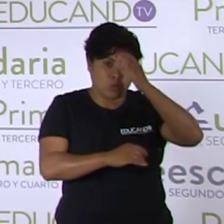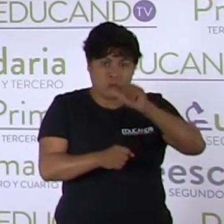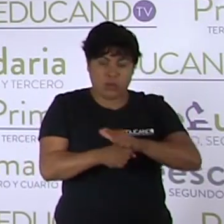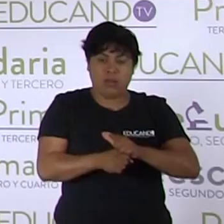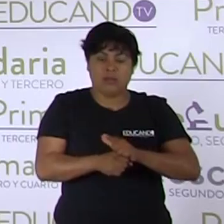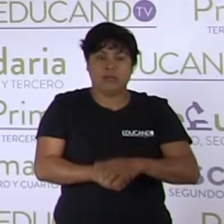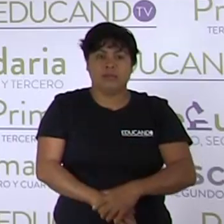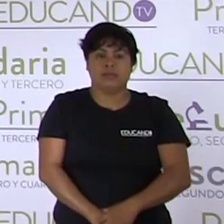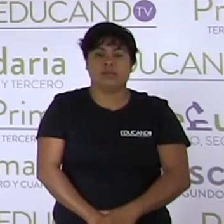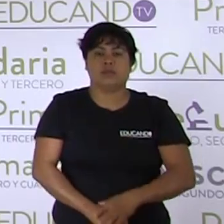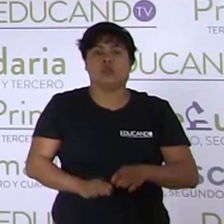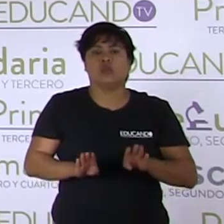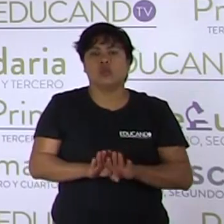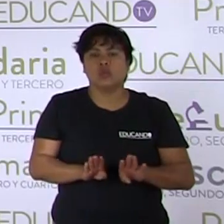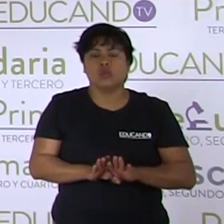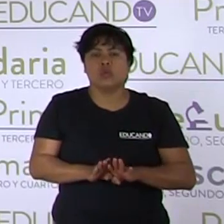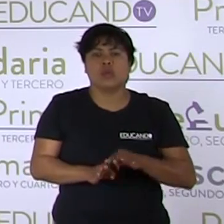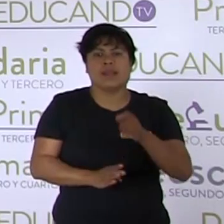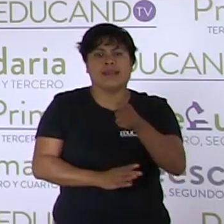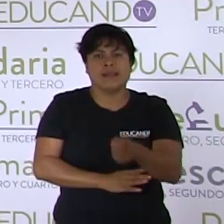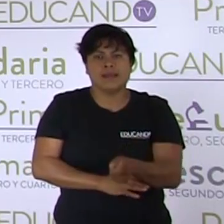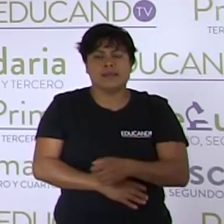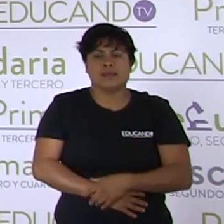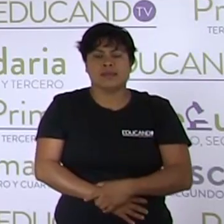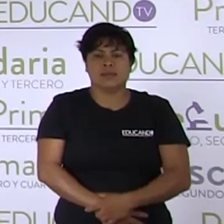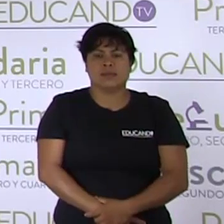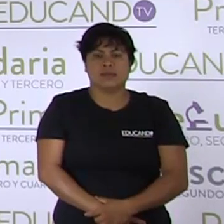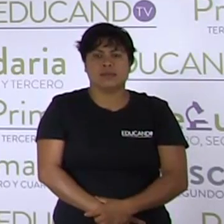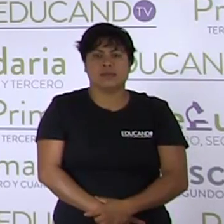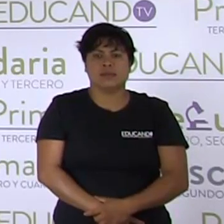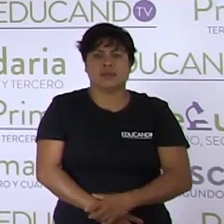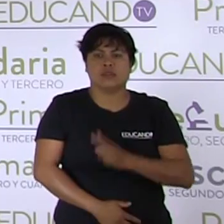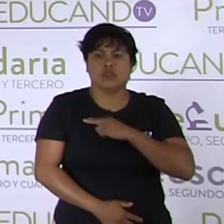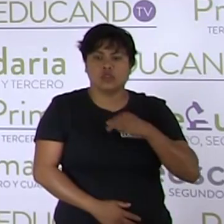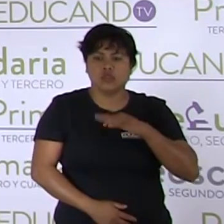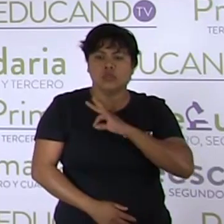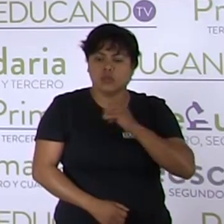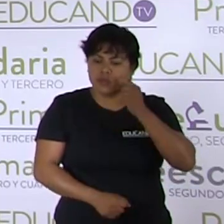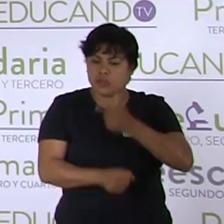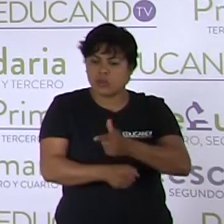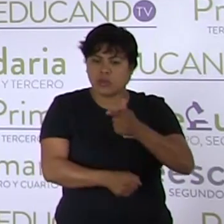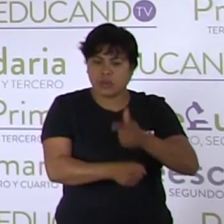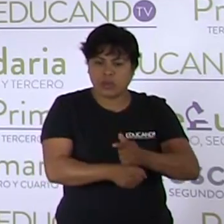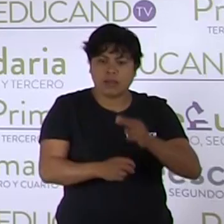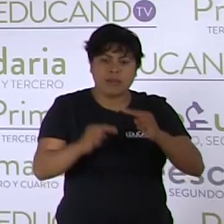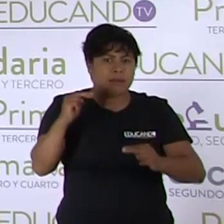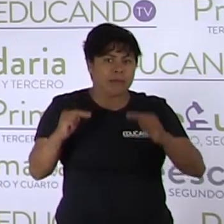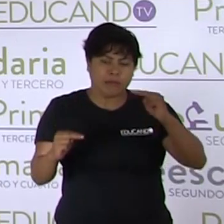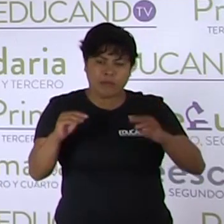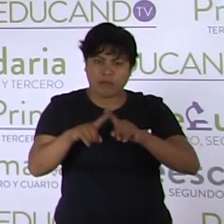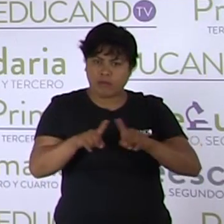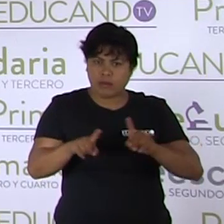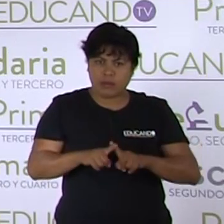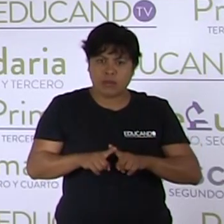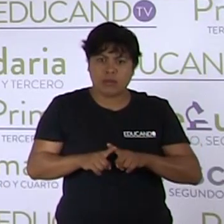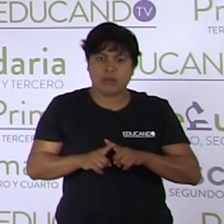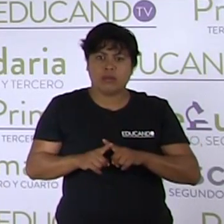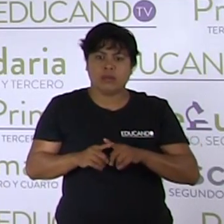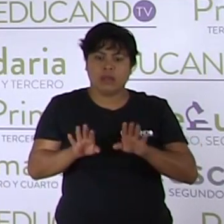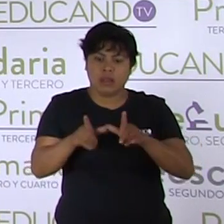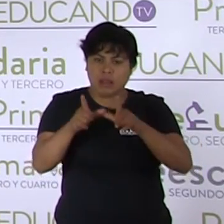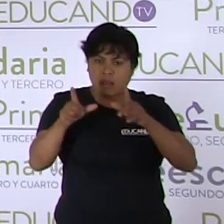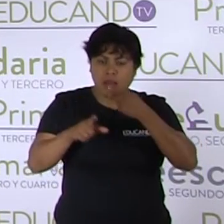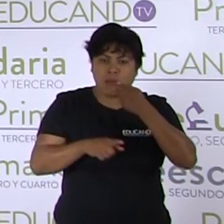¿sí? ¿Cómo es que vamos a encontrar variantes